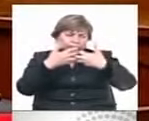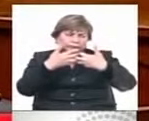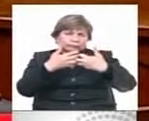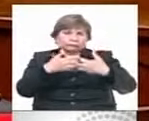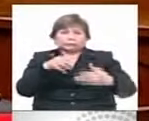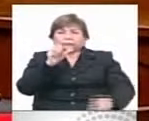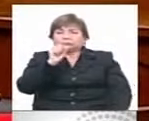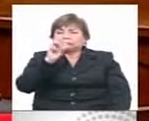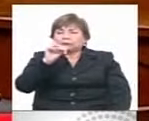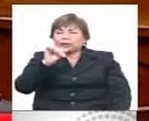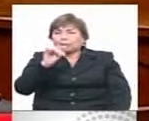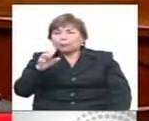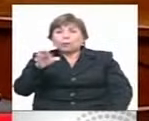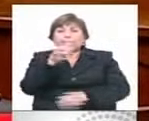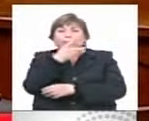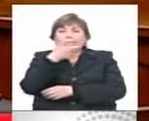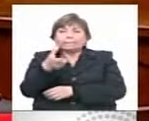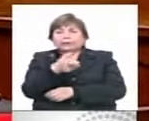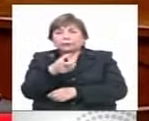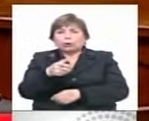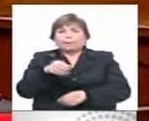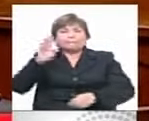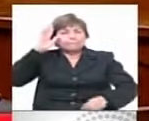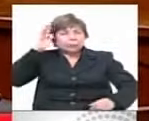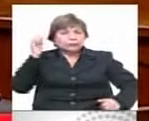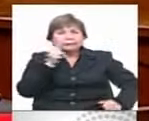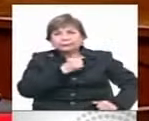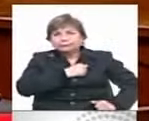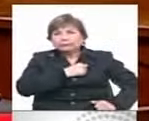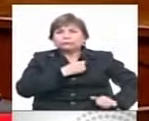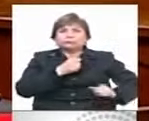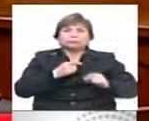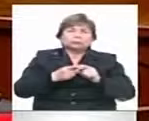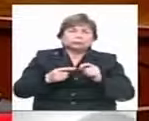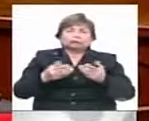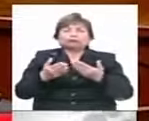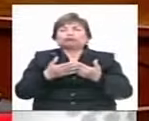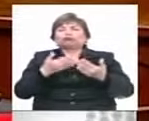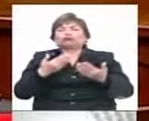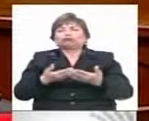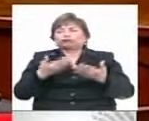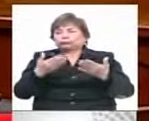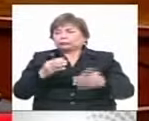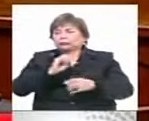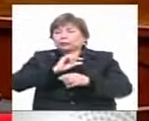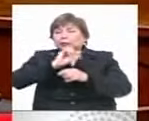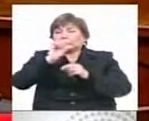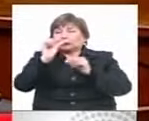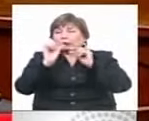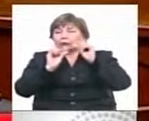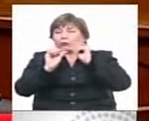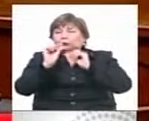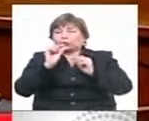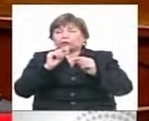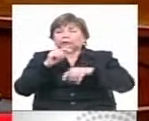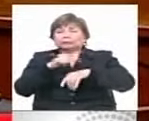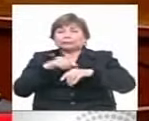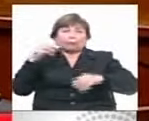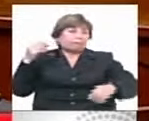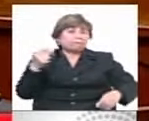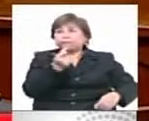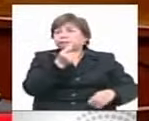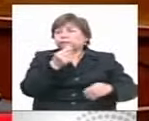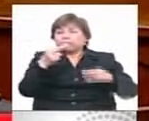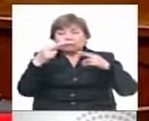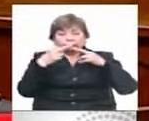SAMU, los bomberos, así como la habilitación del acceso a la geolocalización en tiempo real de